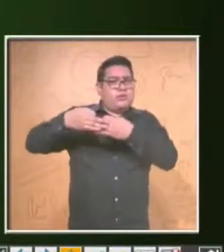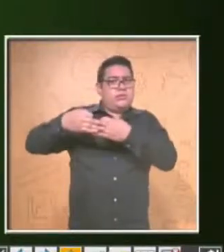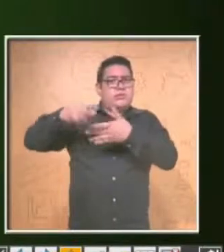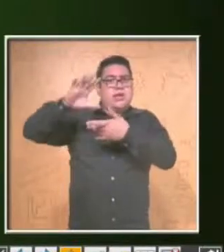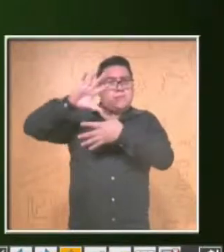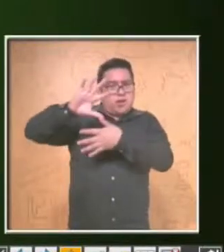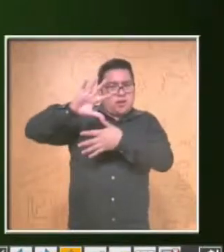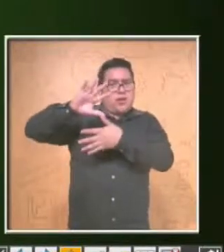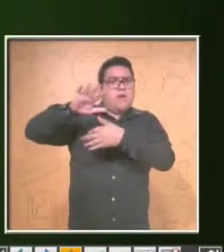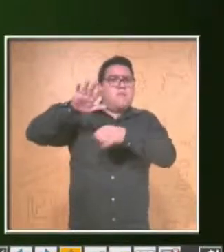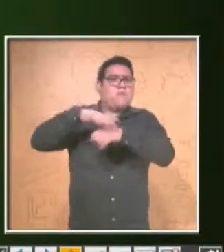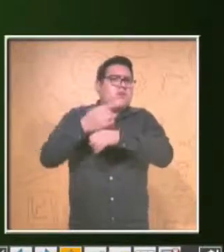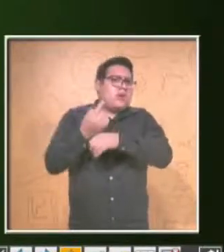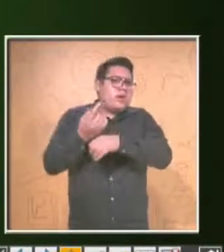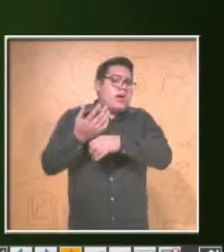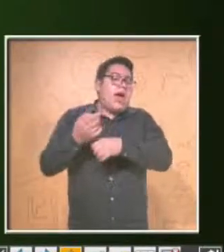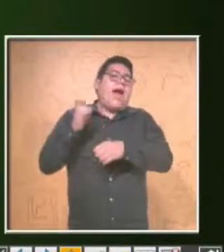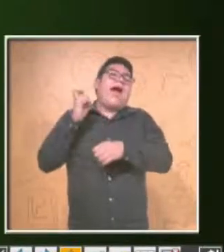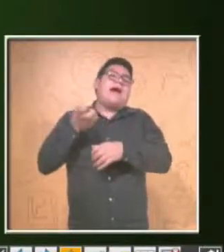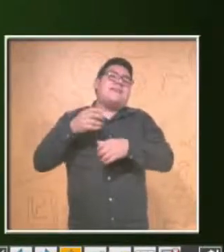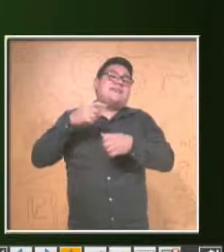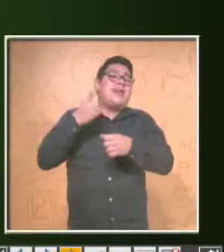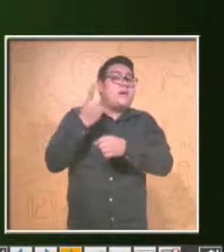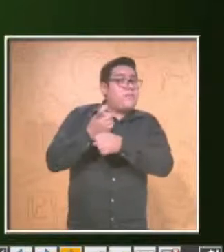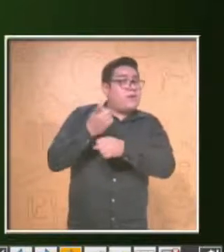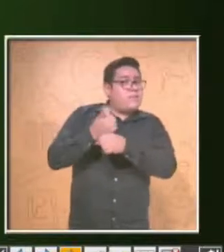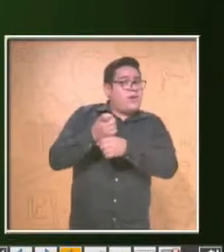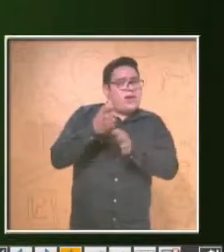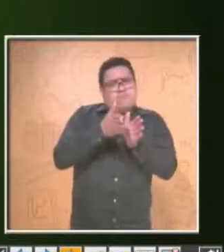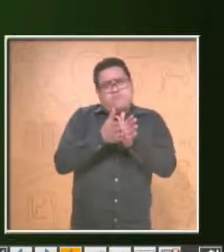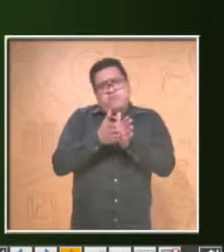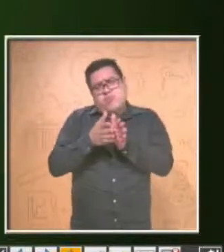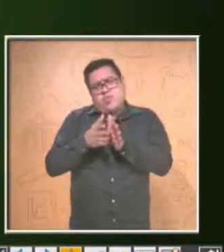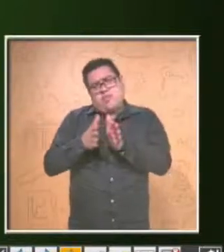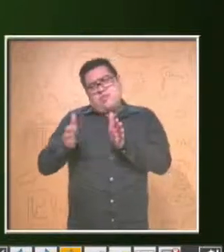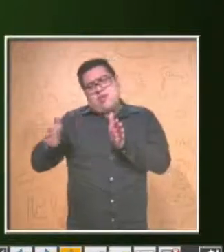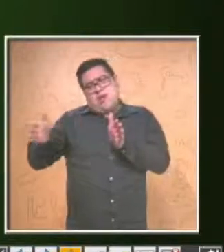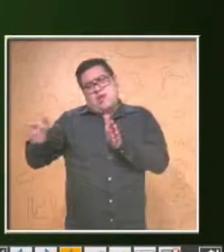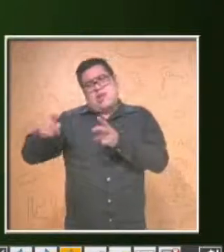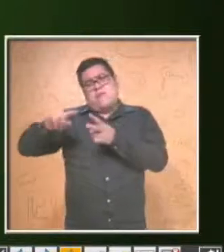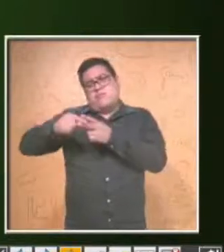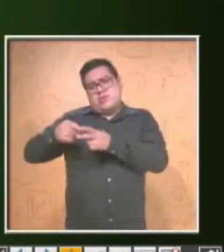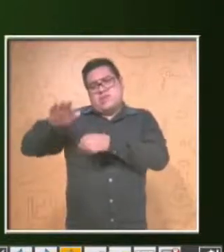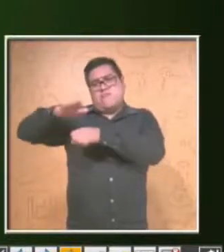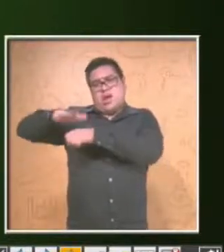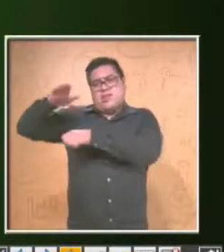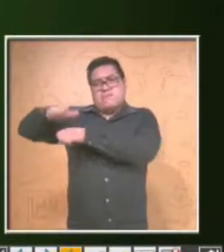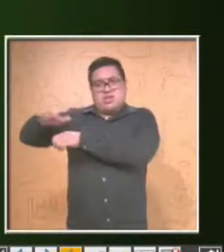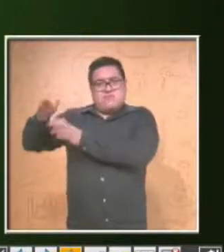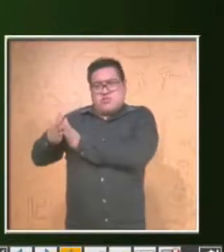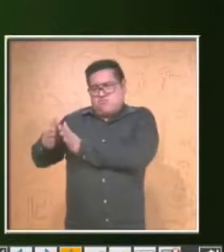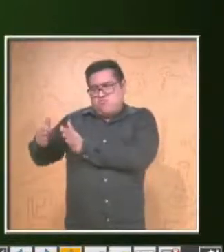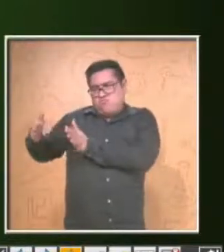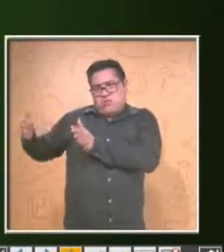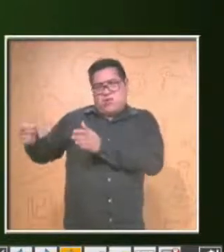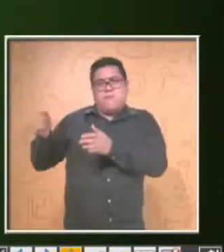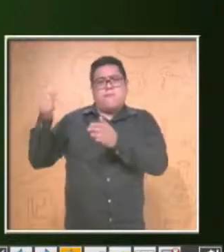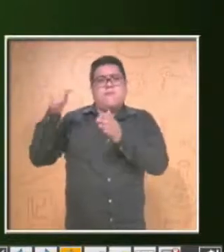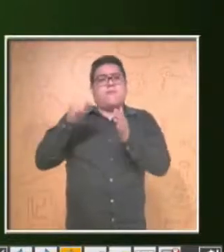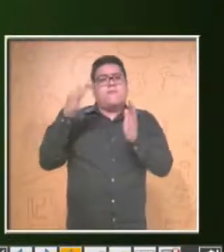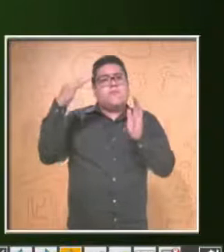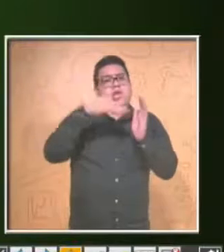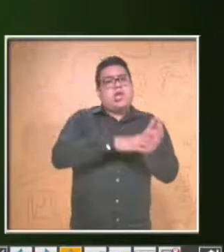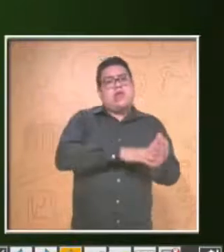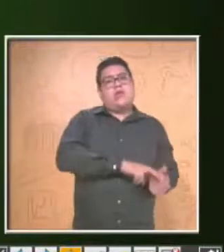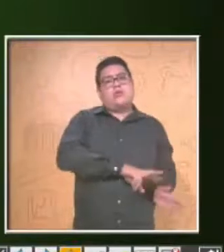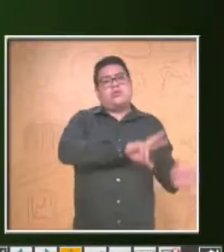hispanoamericanas porque es la primera y a partir de ella se dan todas las que ocurren entre 1810 y